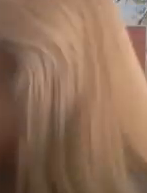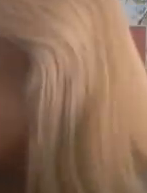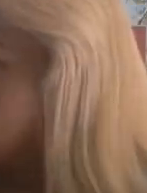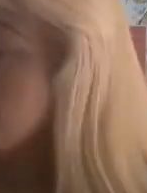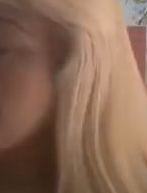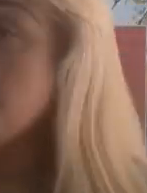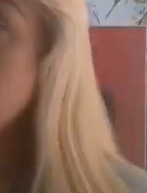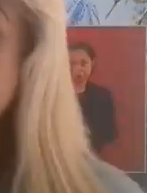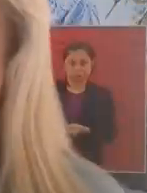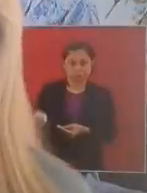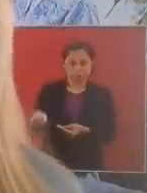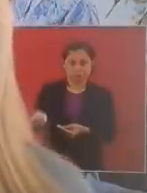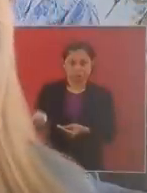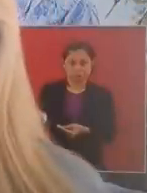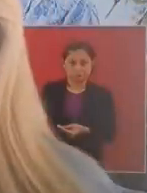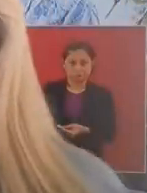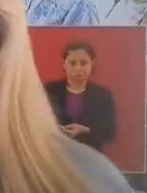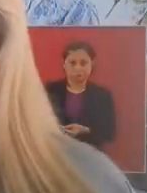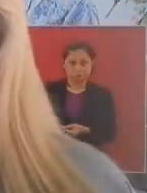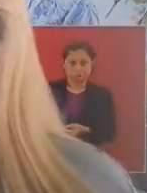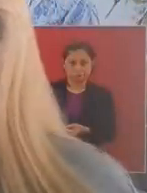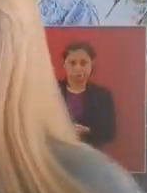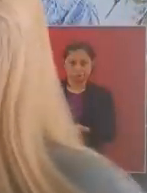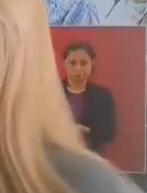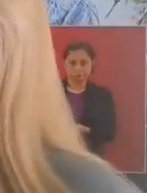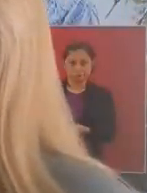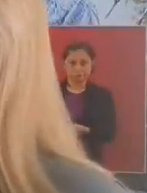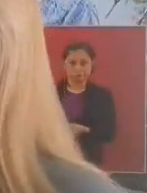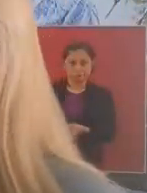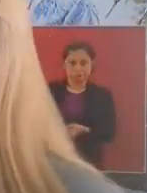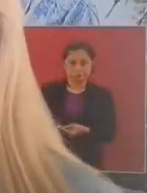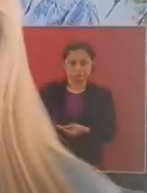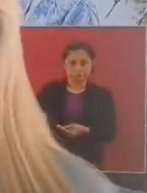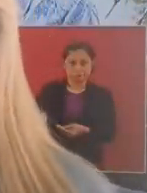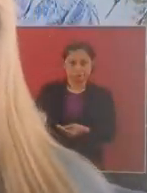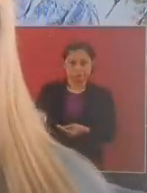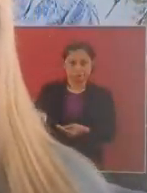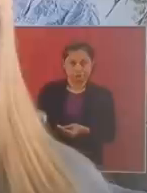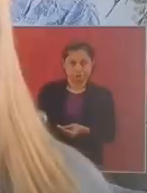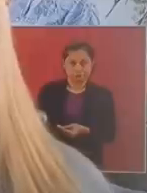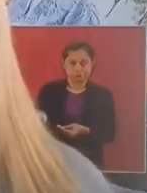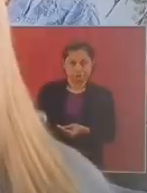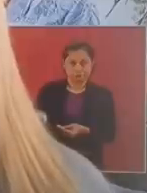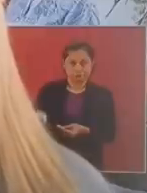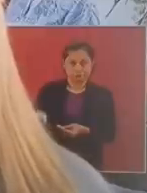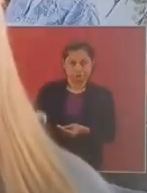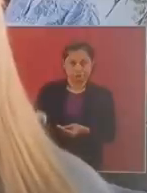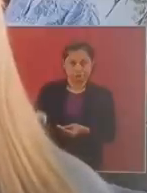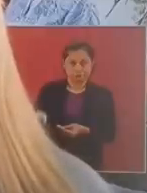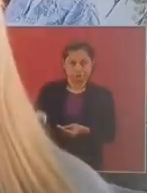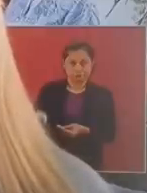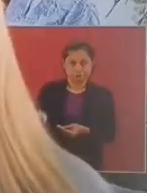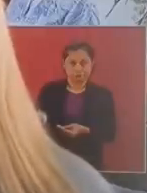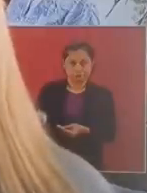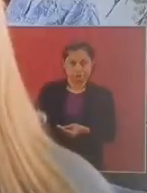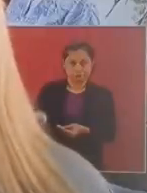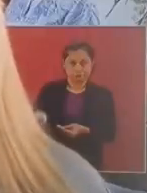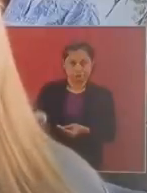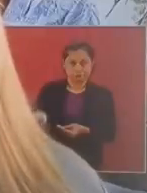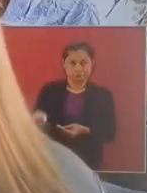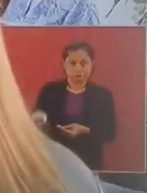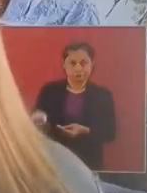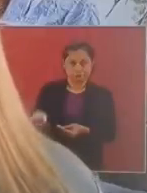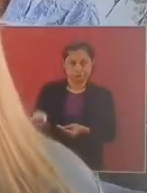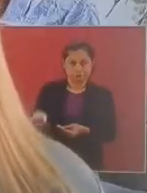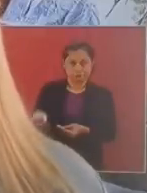mayores, si viven en la ciudad, va a ser a partir de los 68